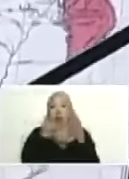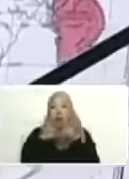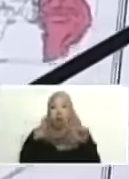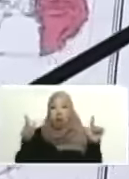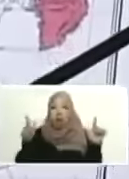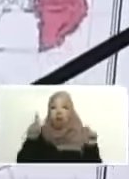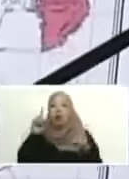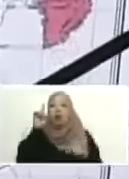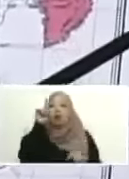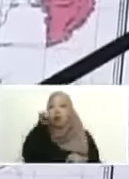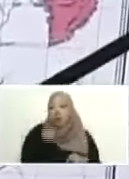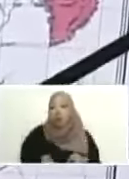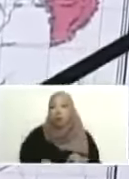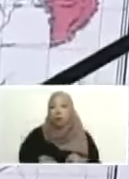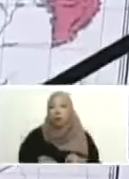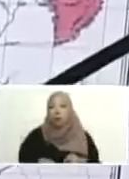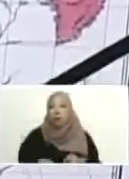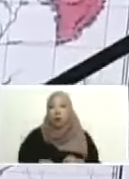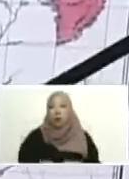también